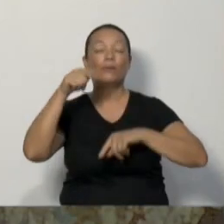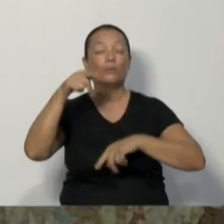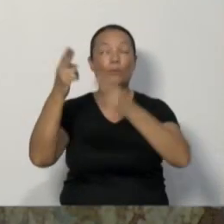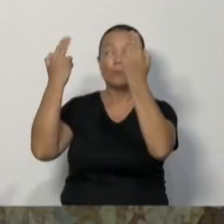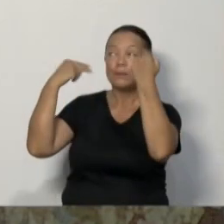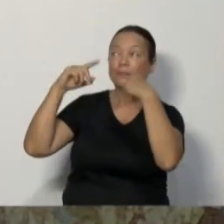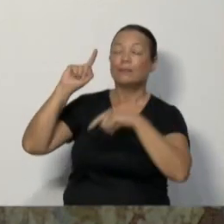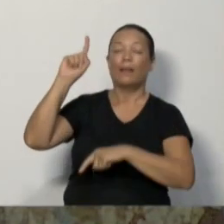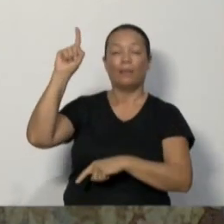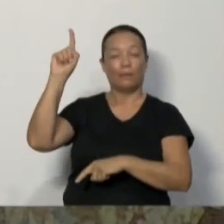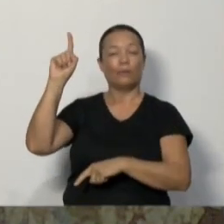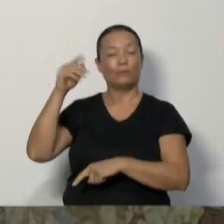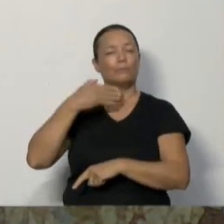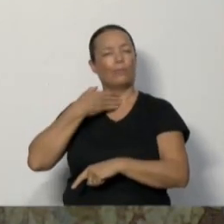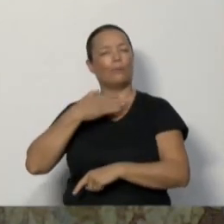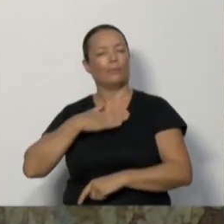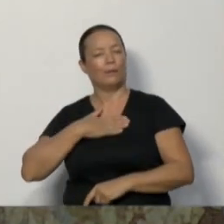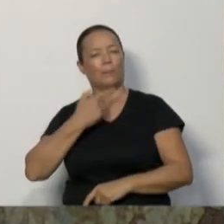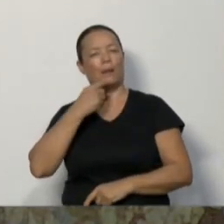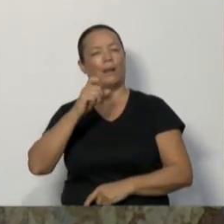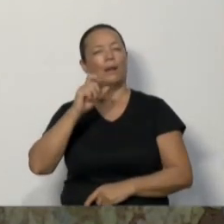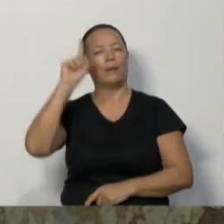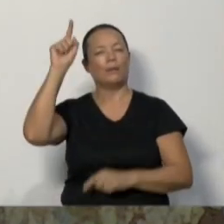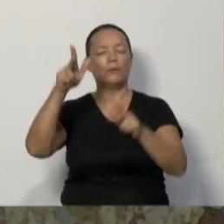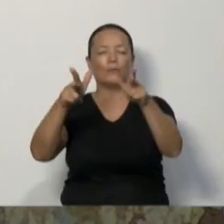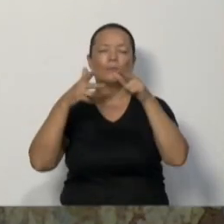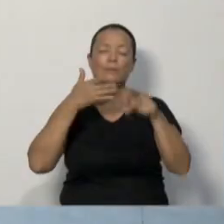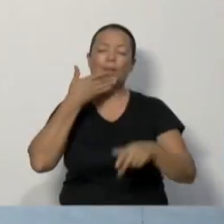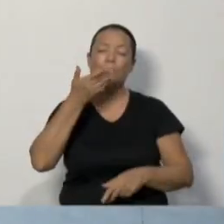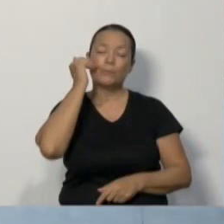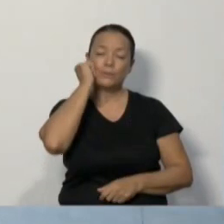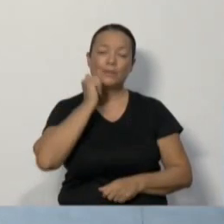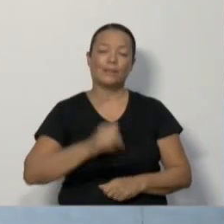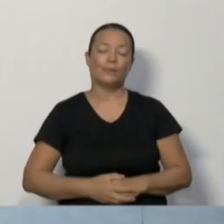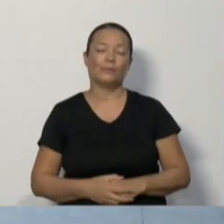has obedecido mi voz. Palabra de Dios.